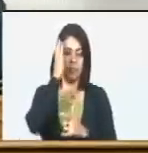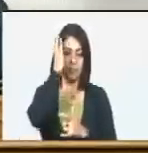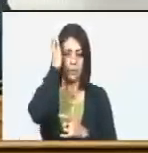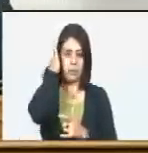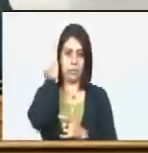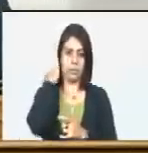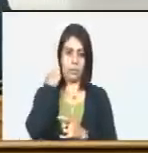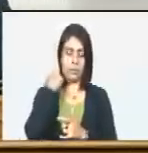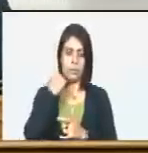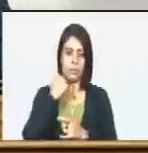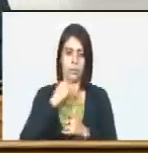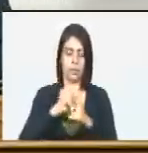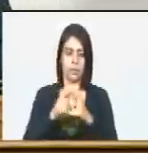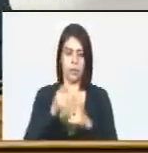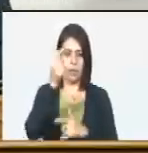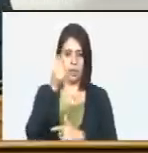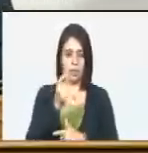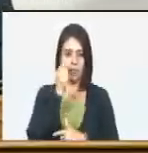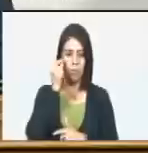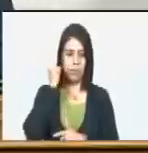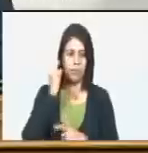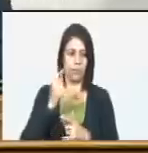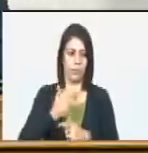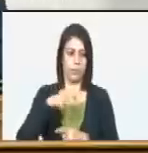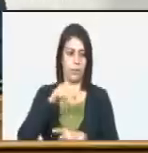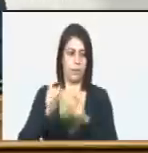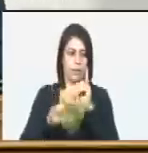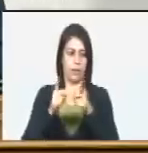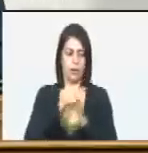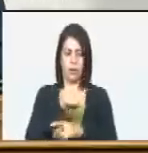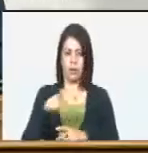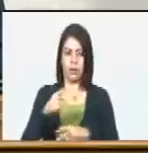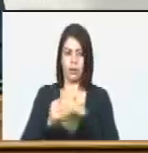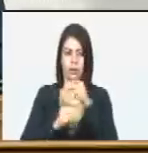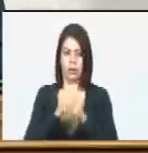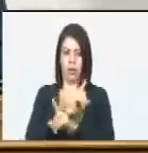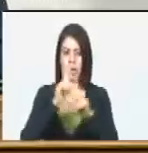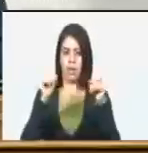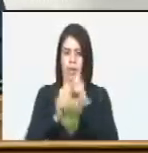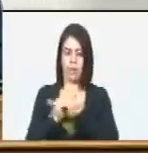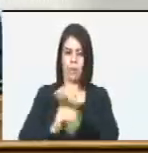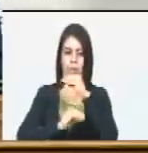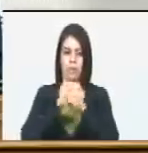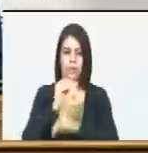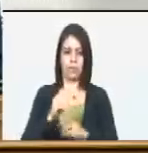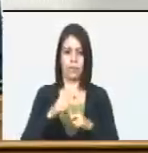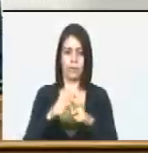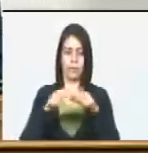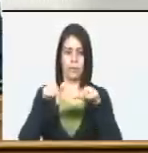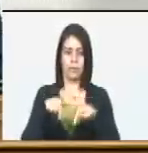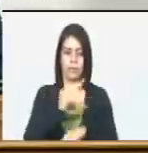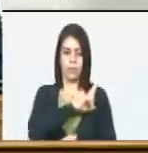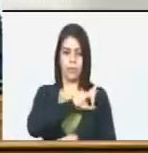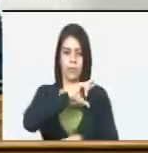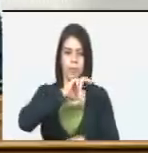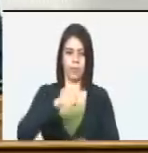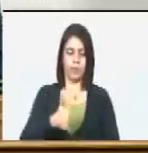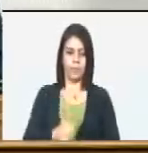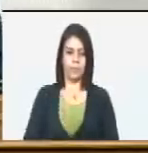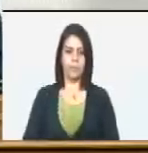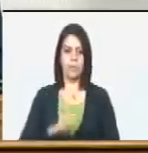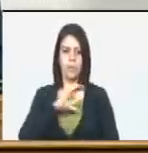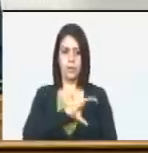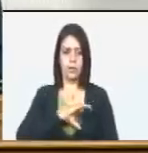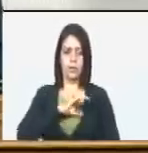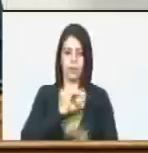honorables diputados de algunos discretos cambios que se han hecho en la composición de las directivas de las comisiones permanentes de la